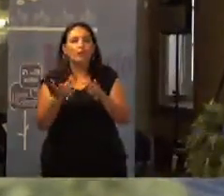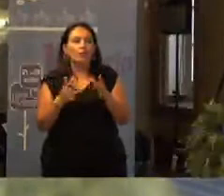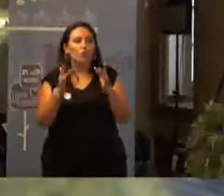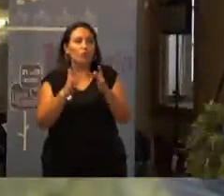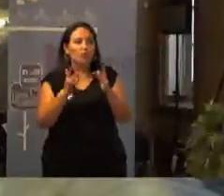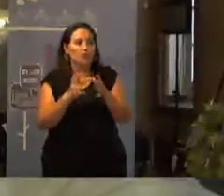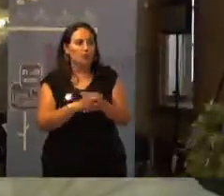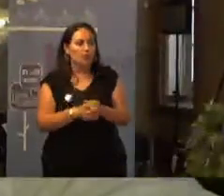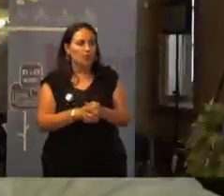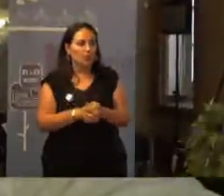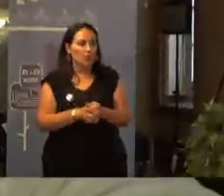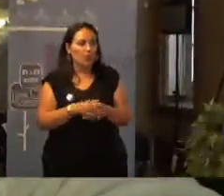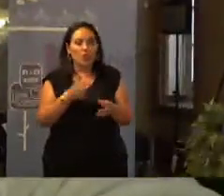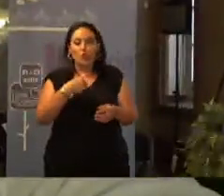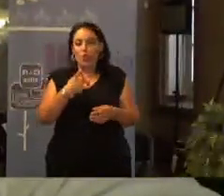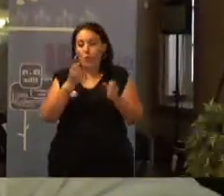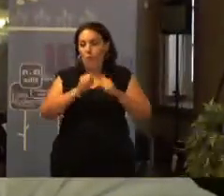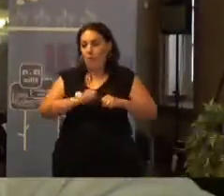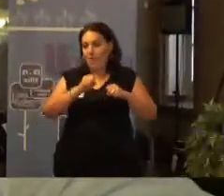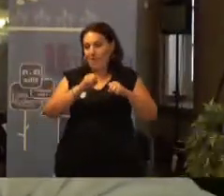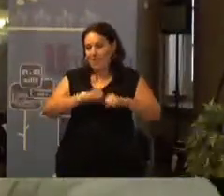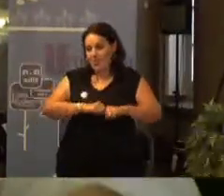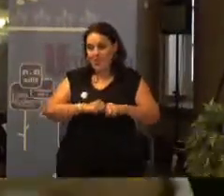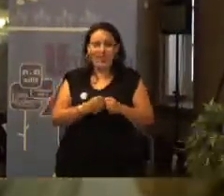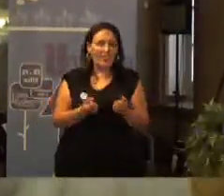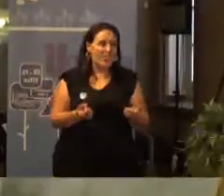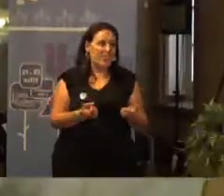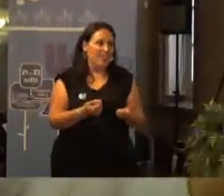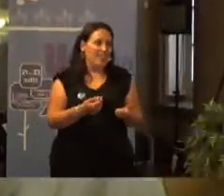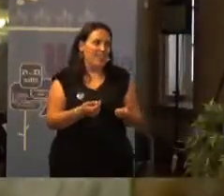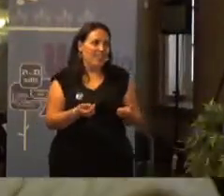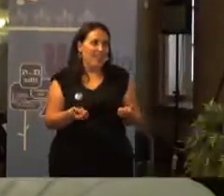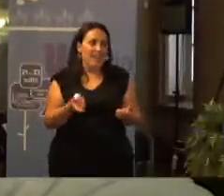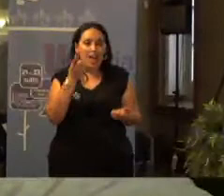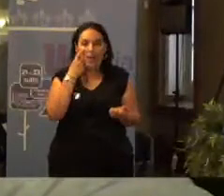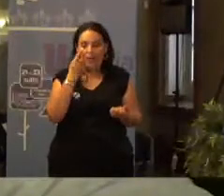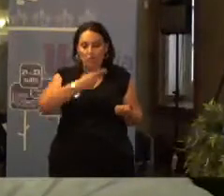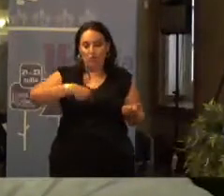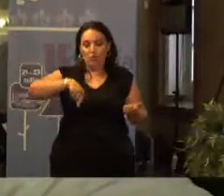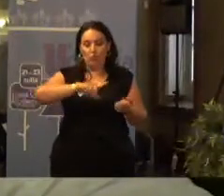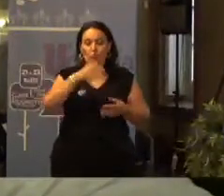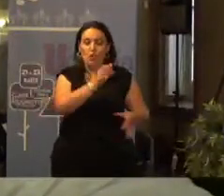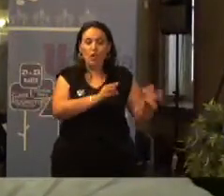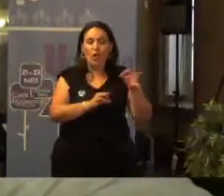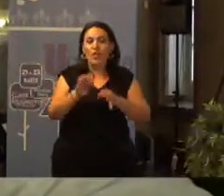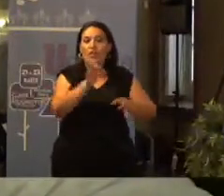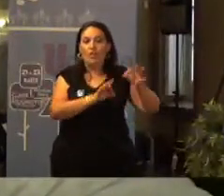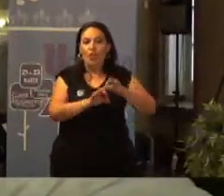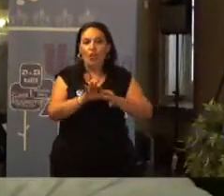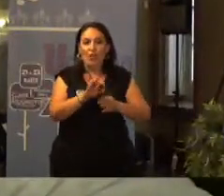Eso non me corresponde a min, que vou moi vello e xa non vou entrar en primeira fila. Pero estamos nunha organización que